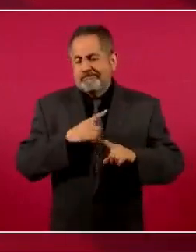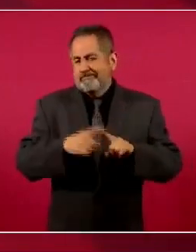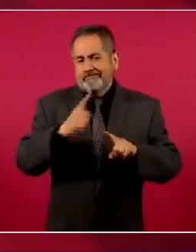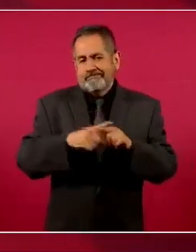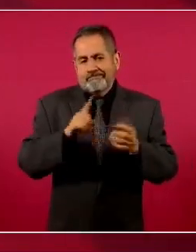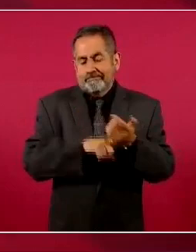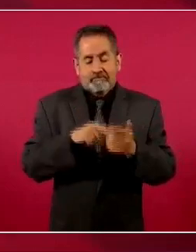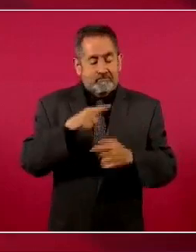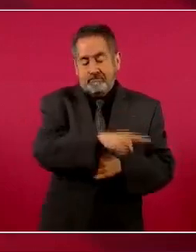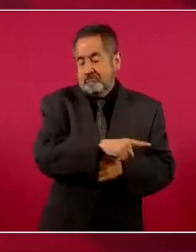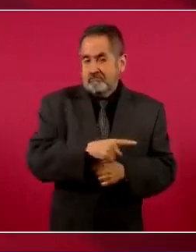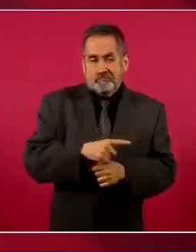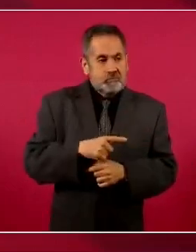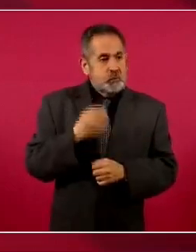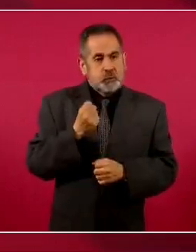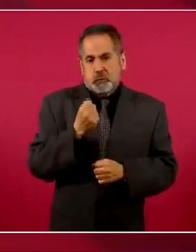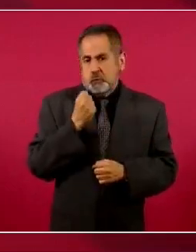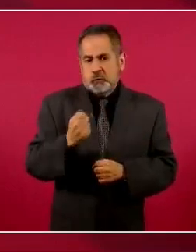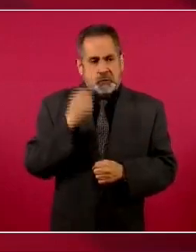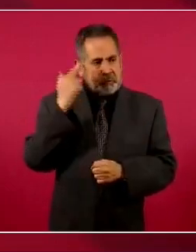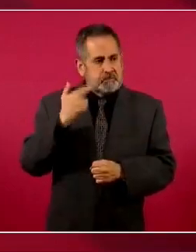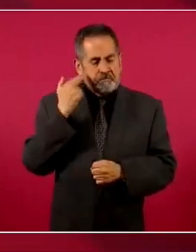que imperaba